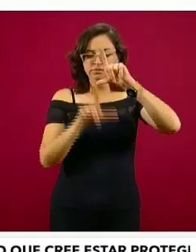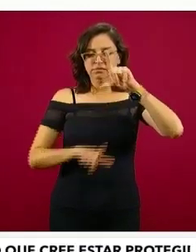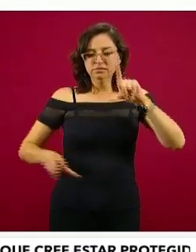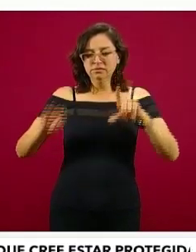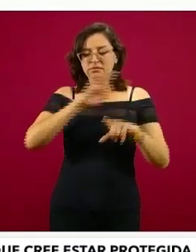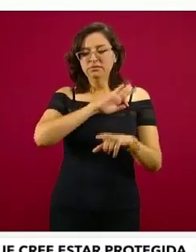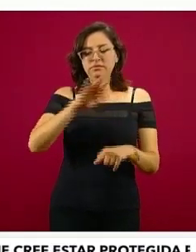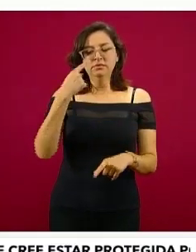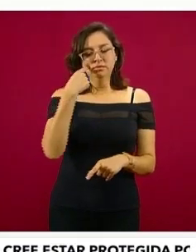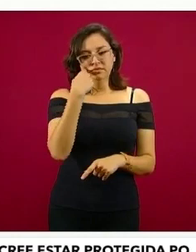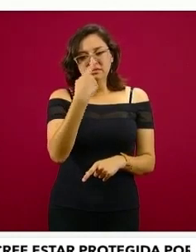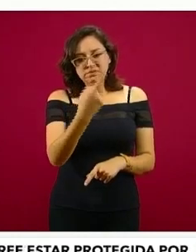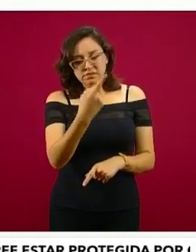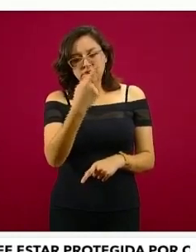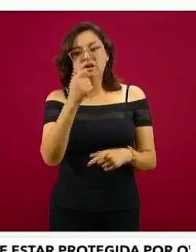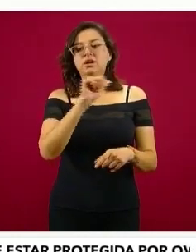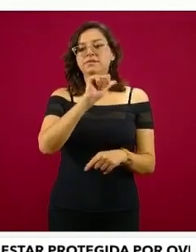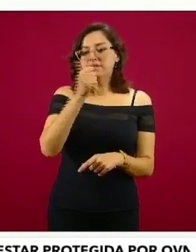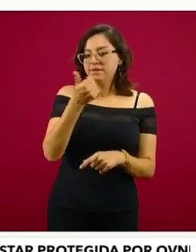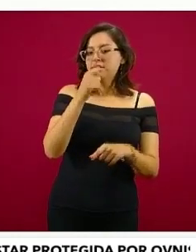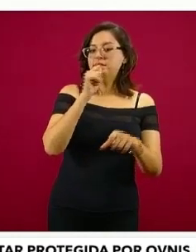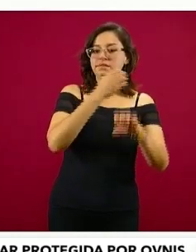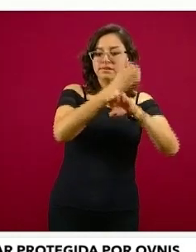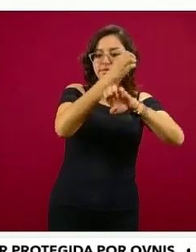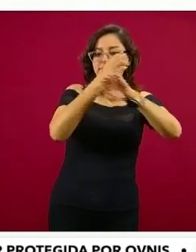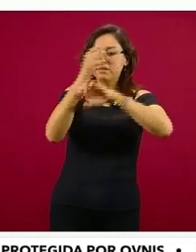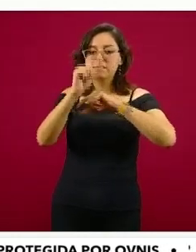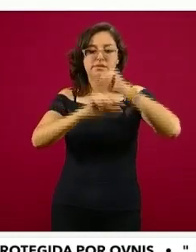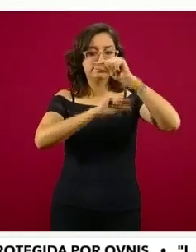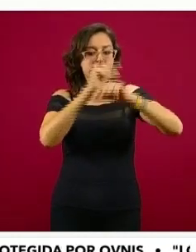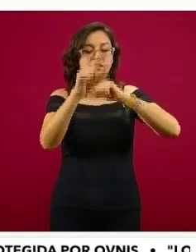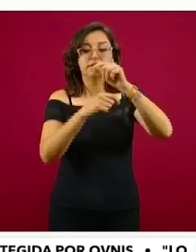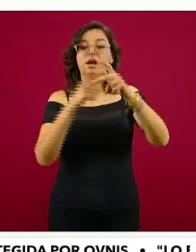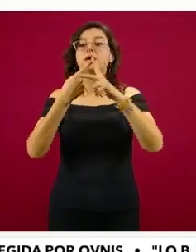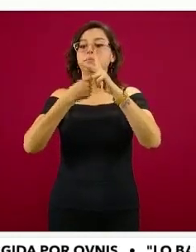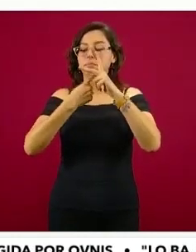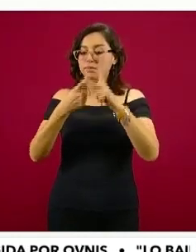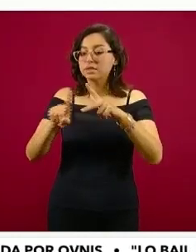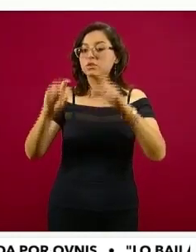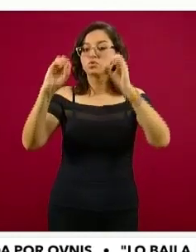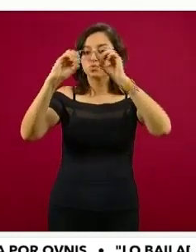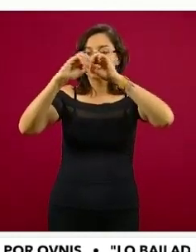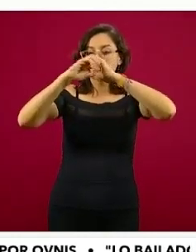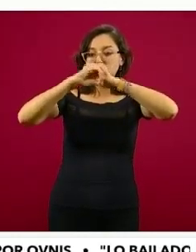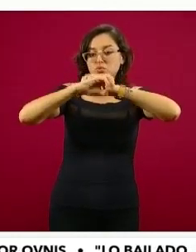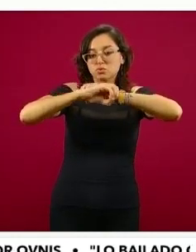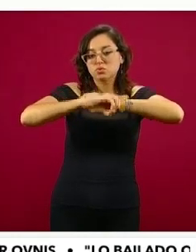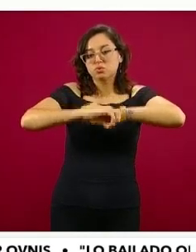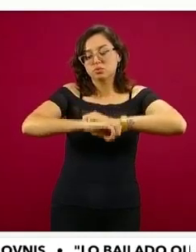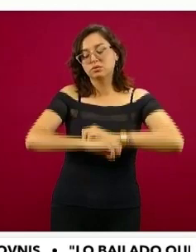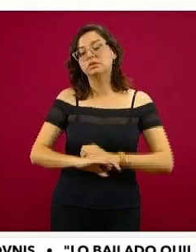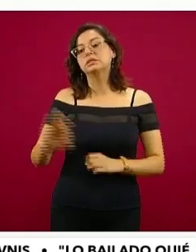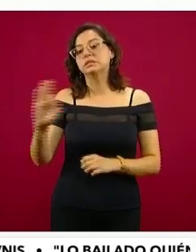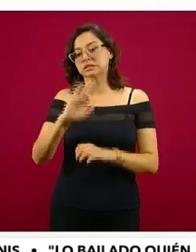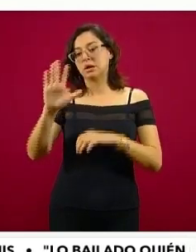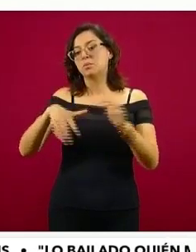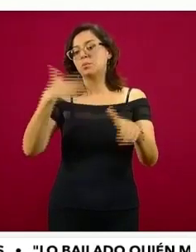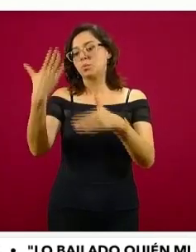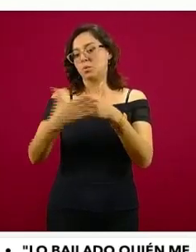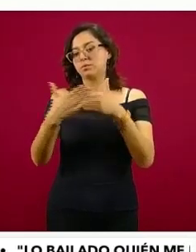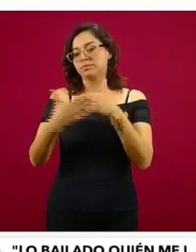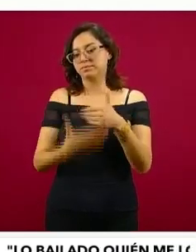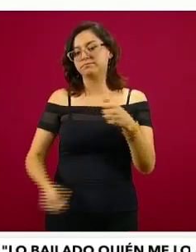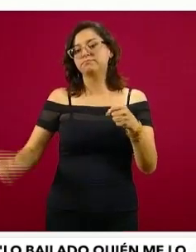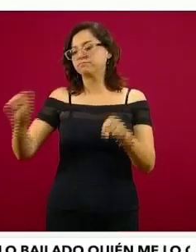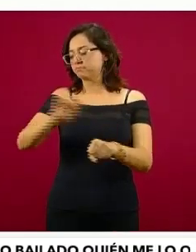embargo, veremos cómo también ya otros estados empiezan a tener una coloración un poco más oscura y serán las que posiblemente en las siguientes semanas